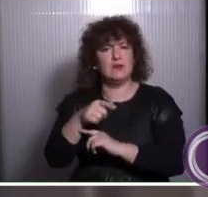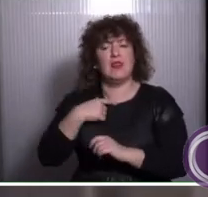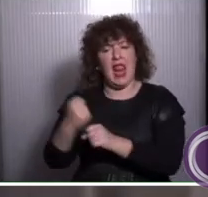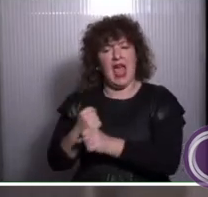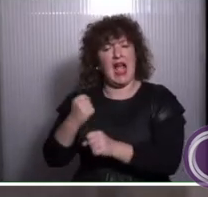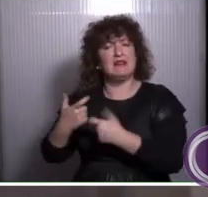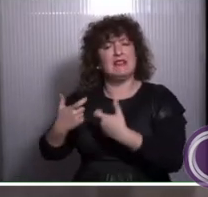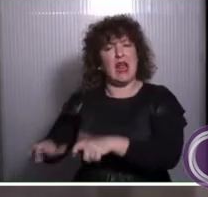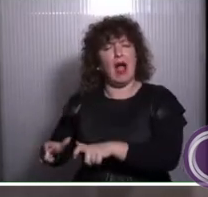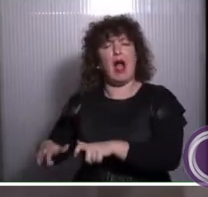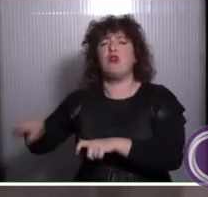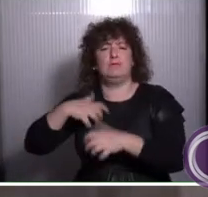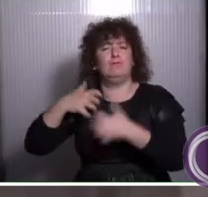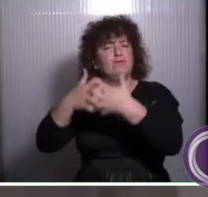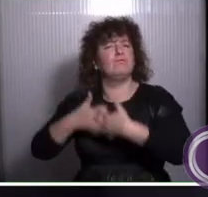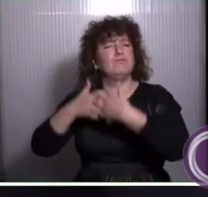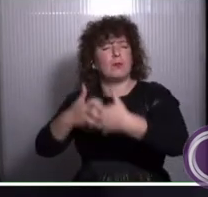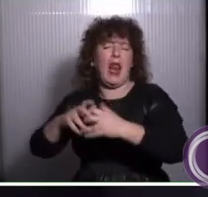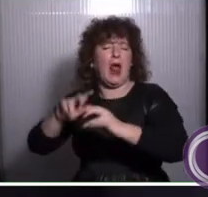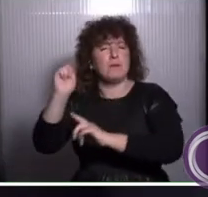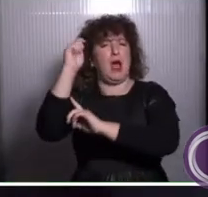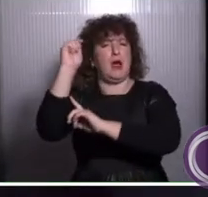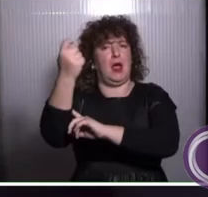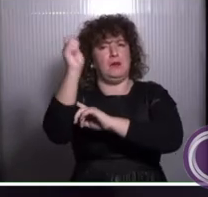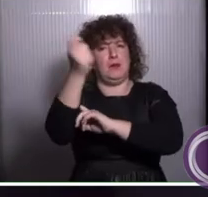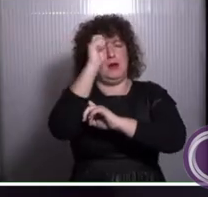clase trabajadora.